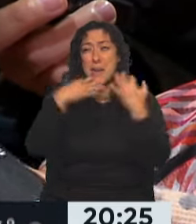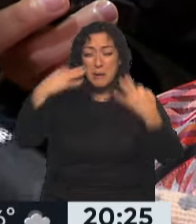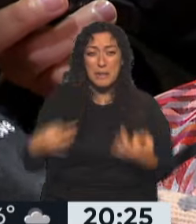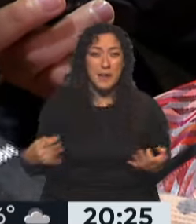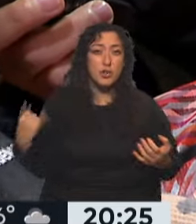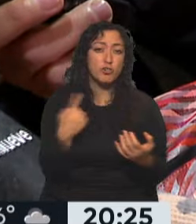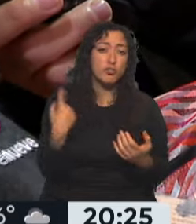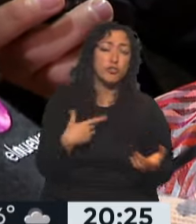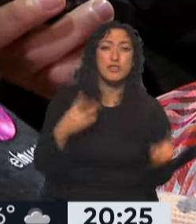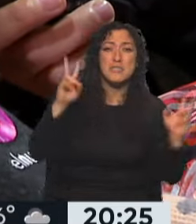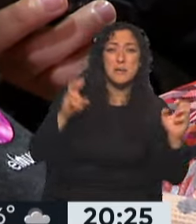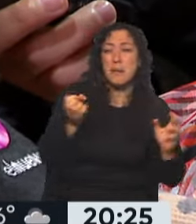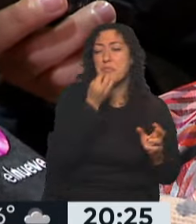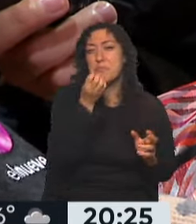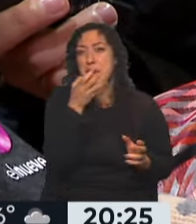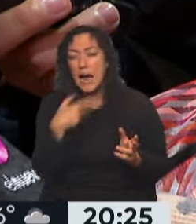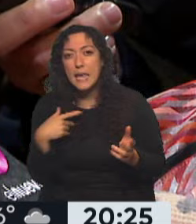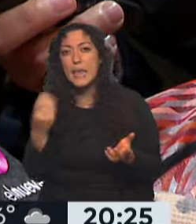de blanqueo, de